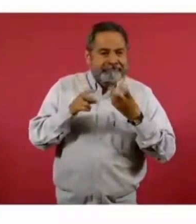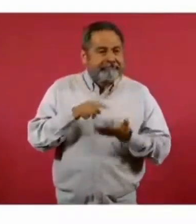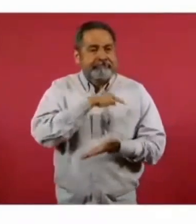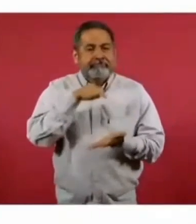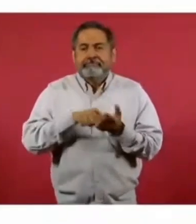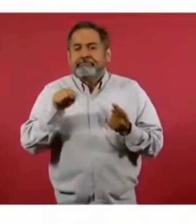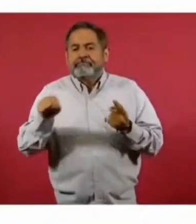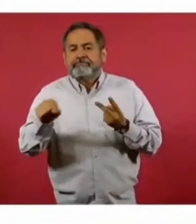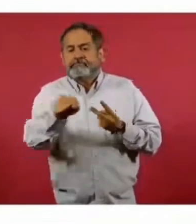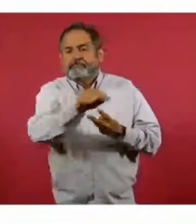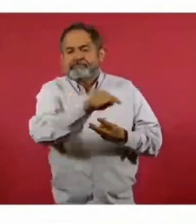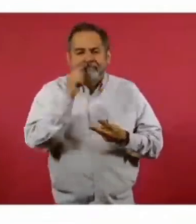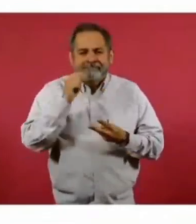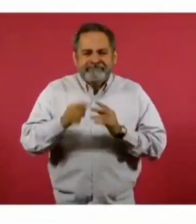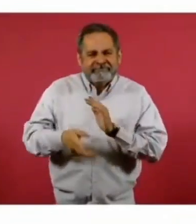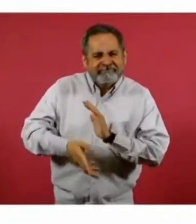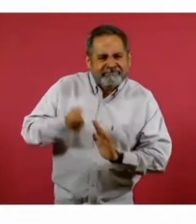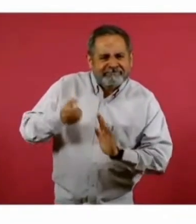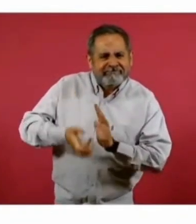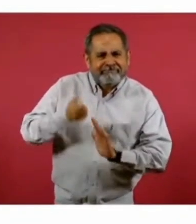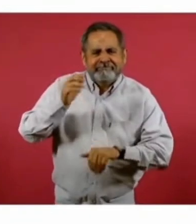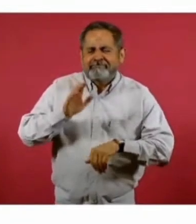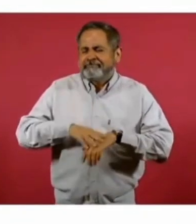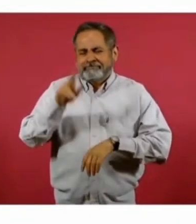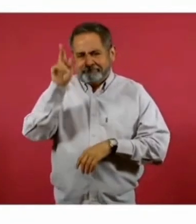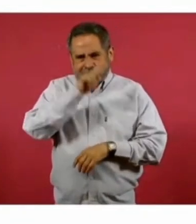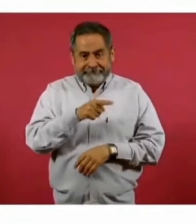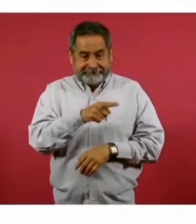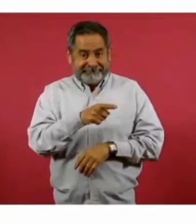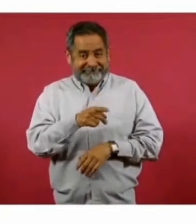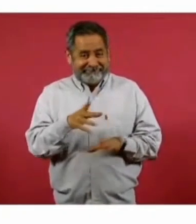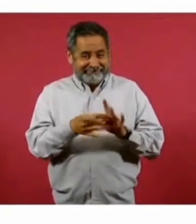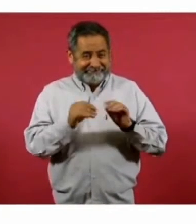algunos ductos de Pemex. Eso dice la primera línea